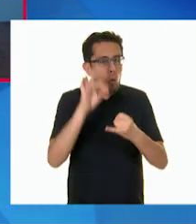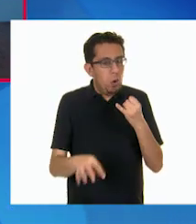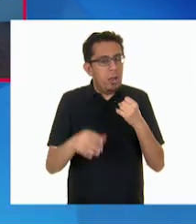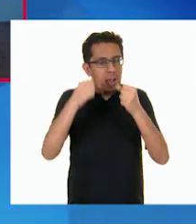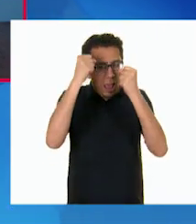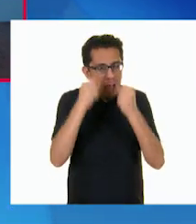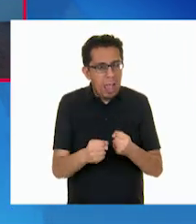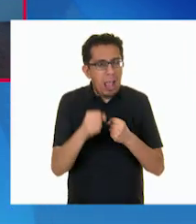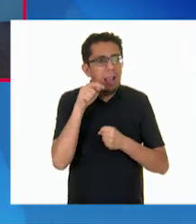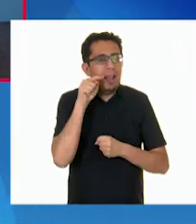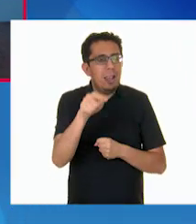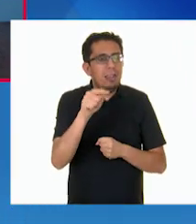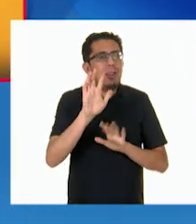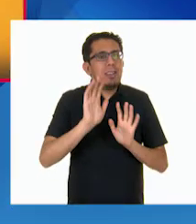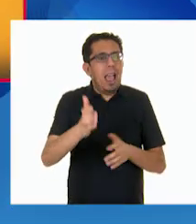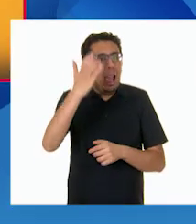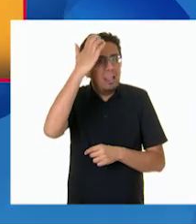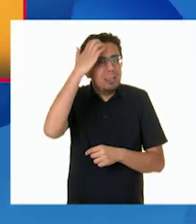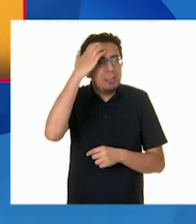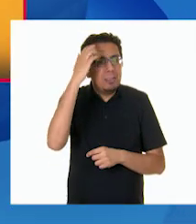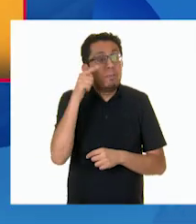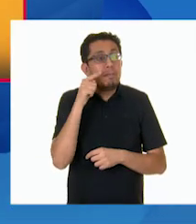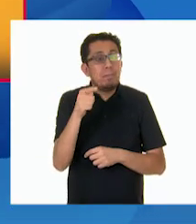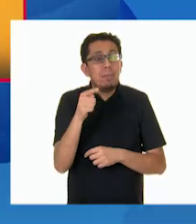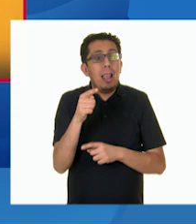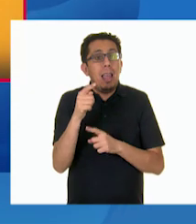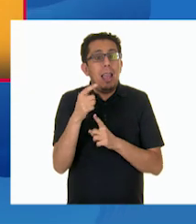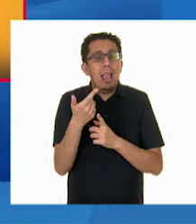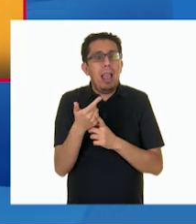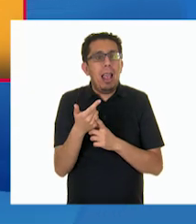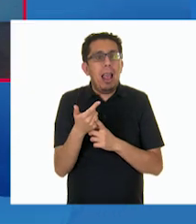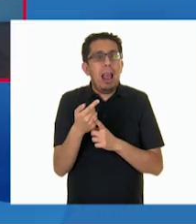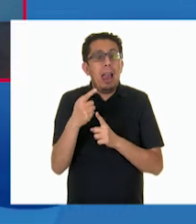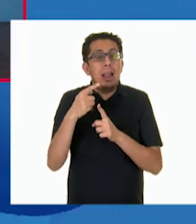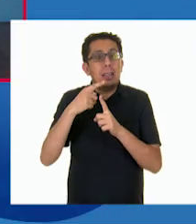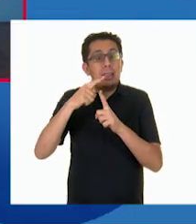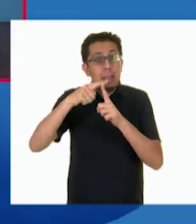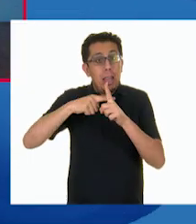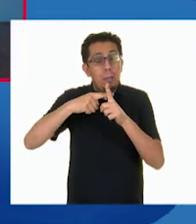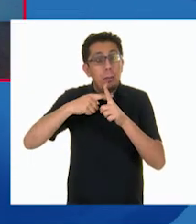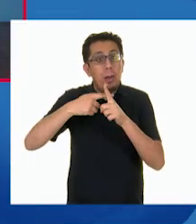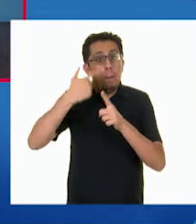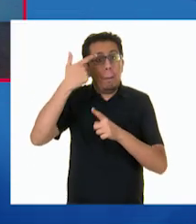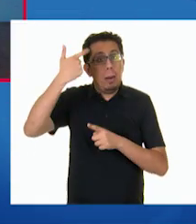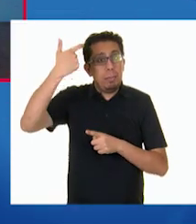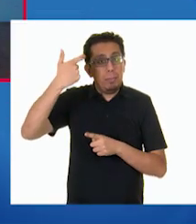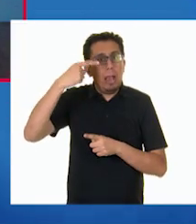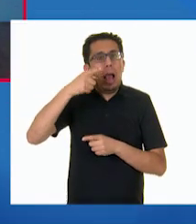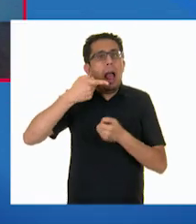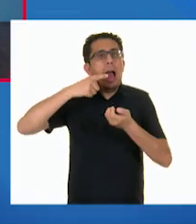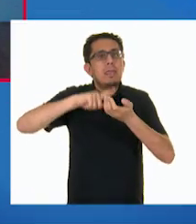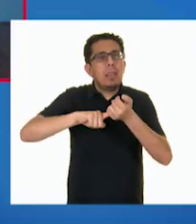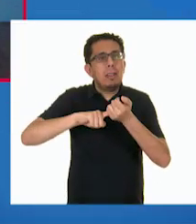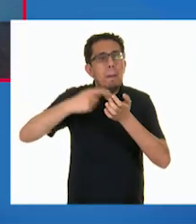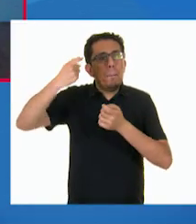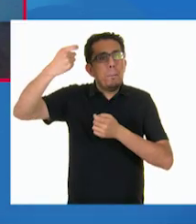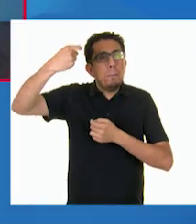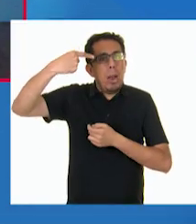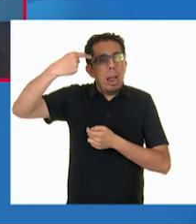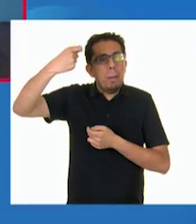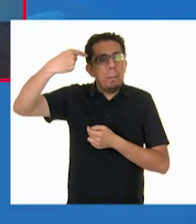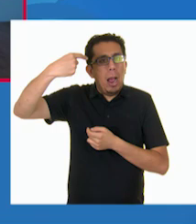día ya te encuentras muy familiarizado con este tipo de termómetros. Estos son los termómetros infrarrojos. Los